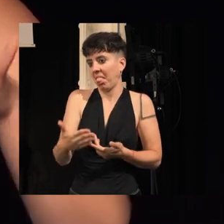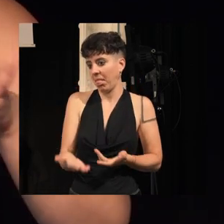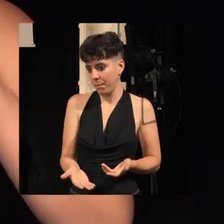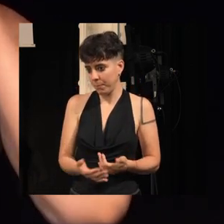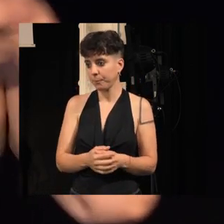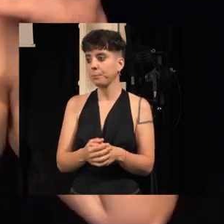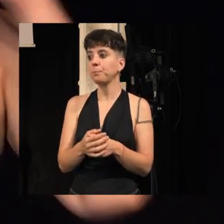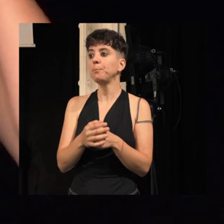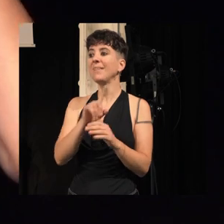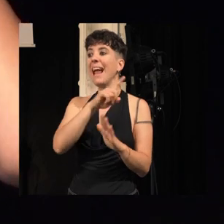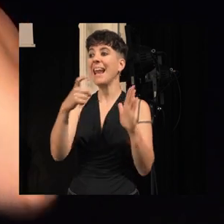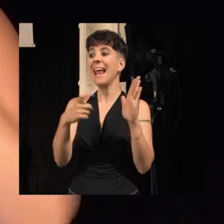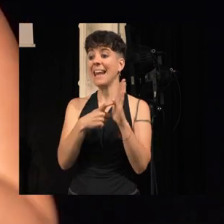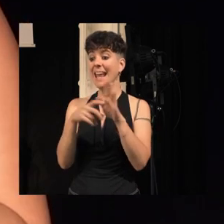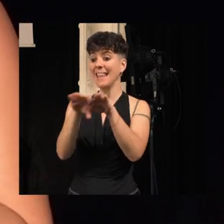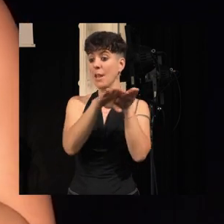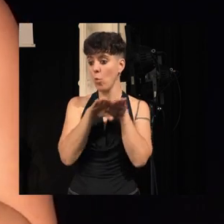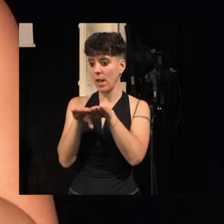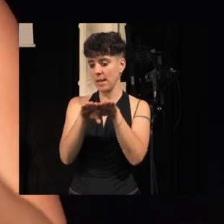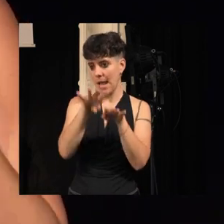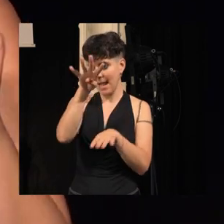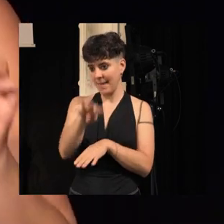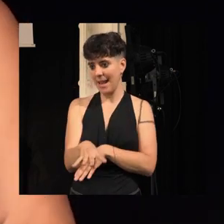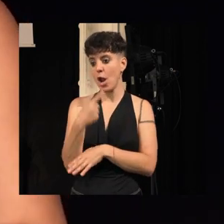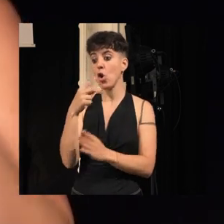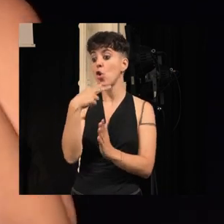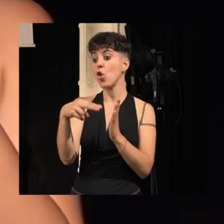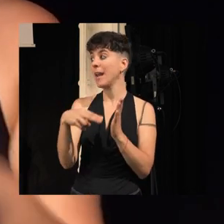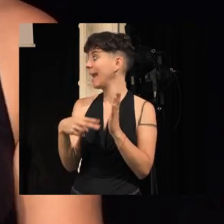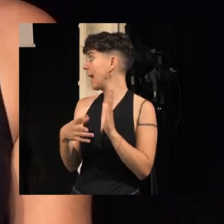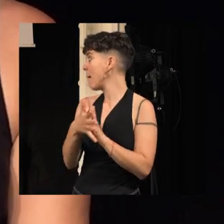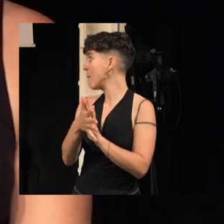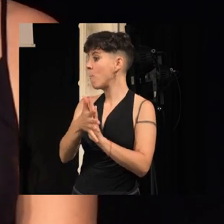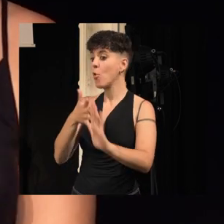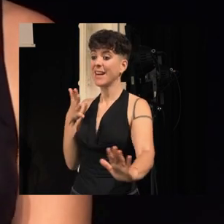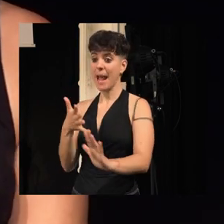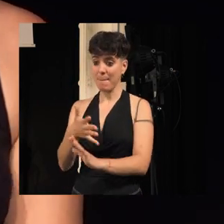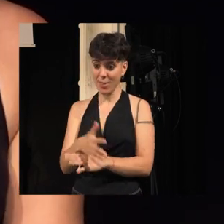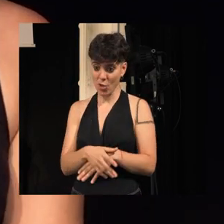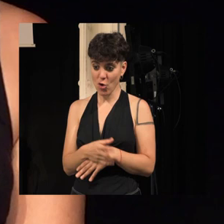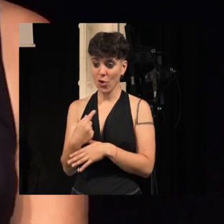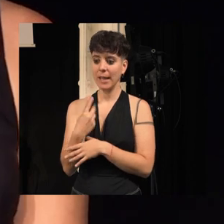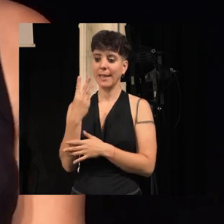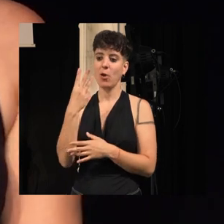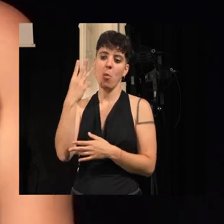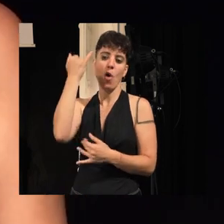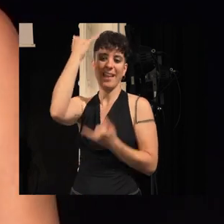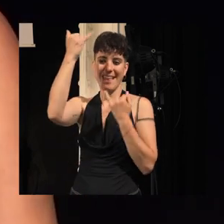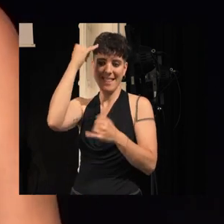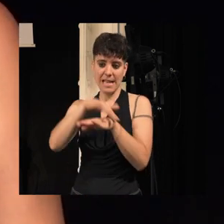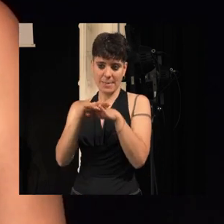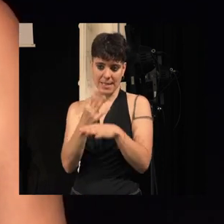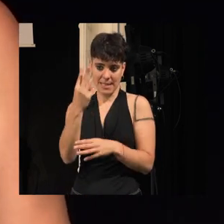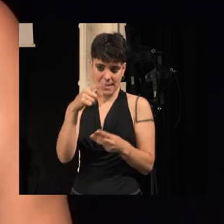Concretamente, la ley de igualdad catalana reza, y haré aquí, lo leeré muy rápido y destacaré las 3 ideas de la ley catalana de igualdad que me